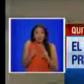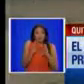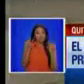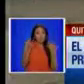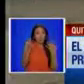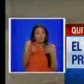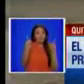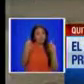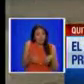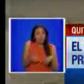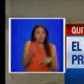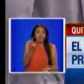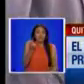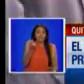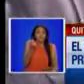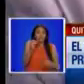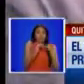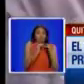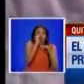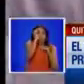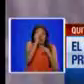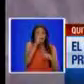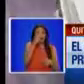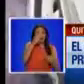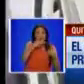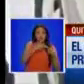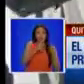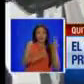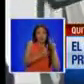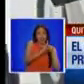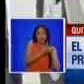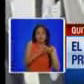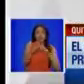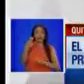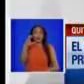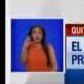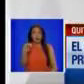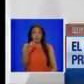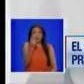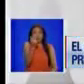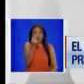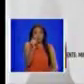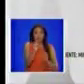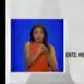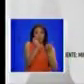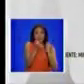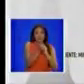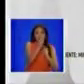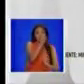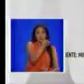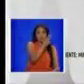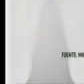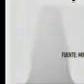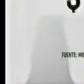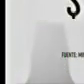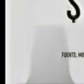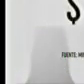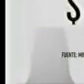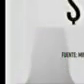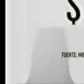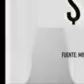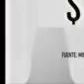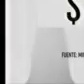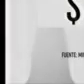revisar el subsidio de las gasolinas Extra y Eco País. El precio de este combustible pasará de $1.48 el galón